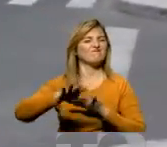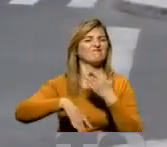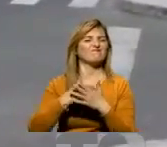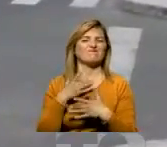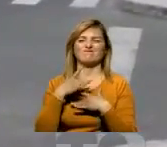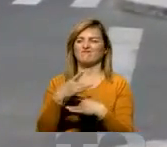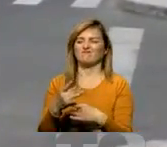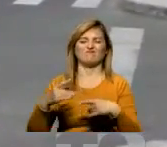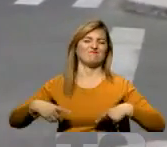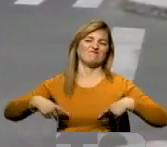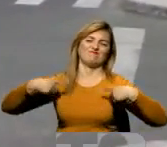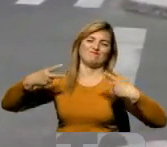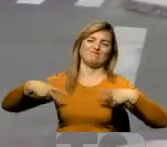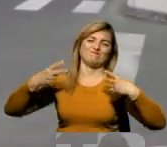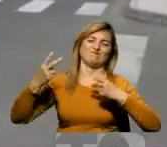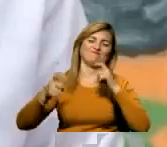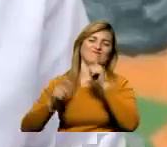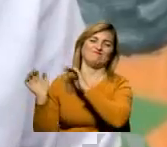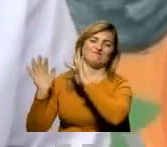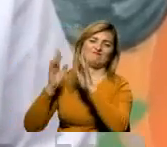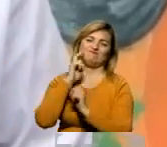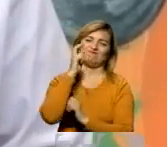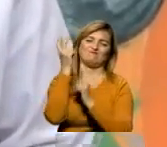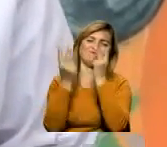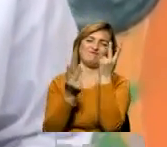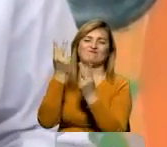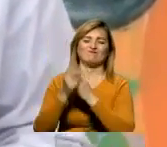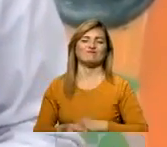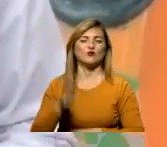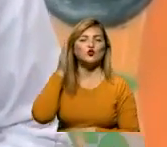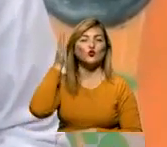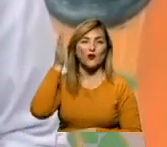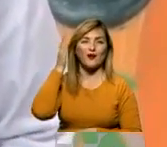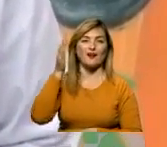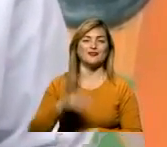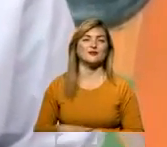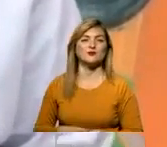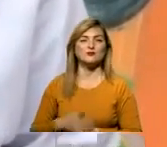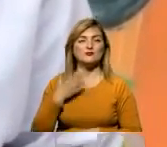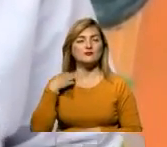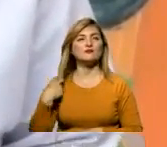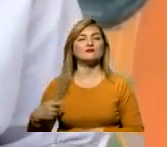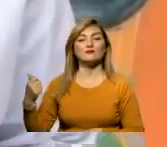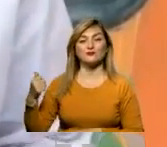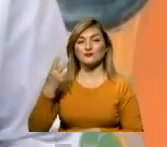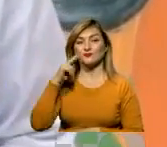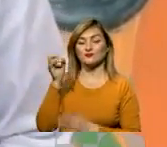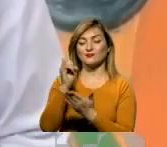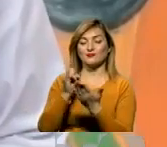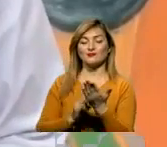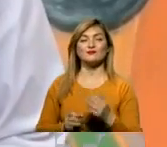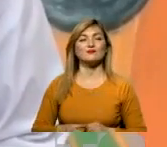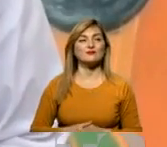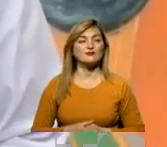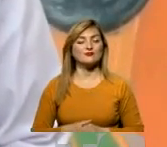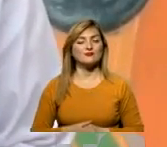los que habitan en ella y también quienes visiten la ciudad de Tulcán. Al momento, como observamos a mis espaldas, estos murales